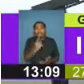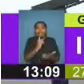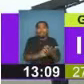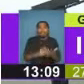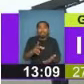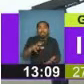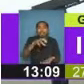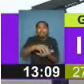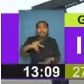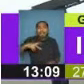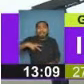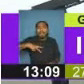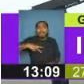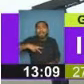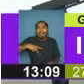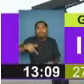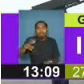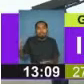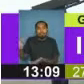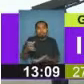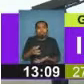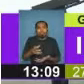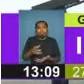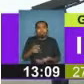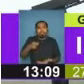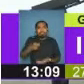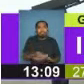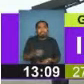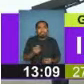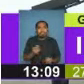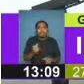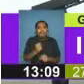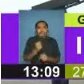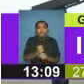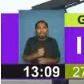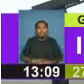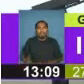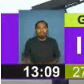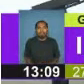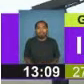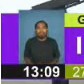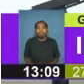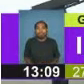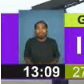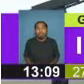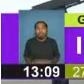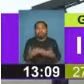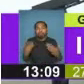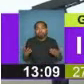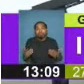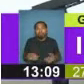se juegan en momentos difíciles como lo están haciendo ustedes esto sería imposible así que bueno